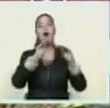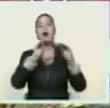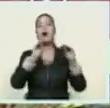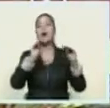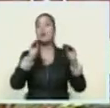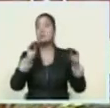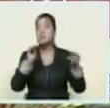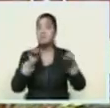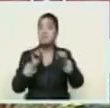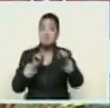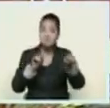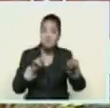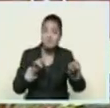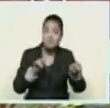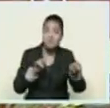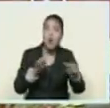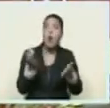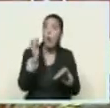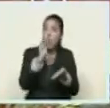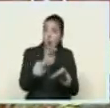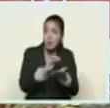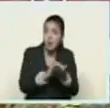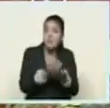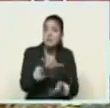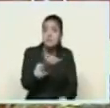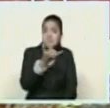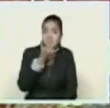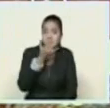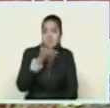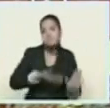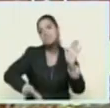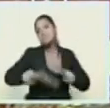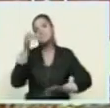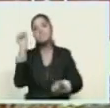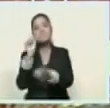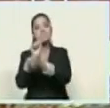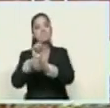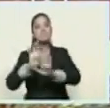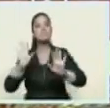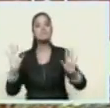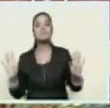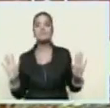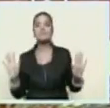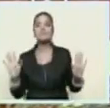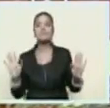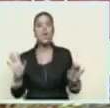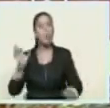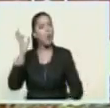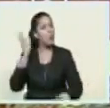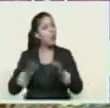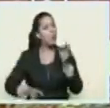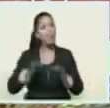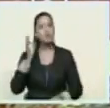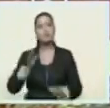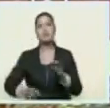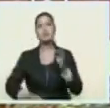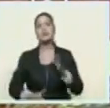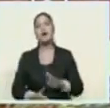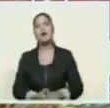el que se coma la luna otra vez la canción compadre oficial